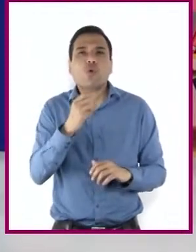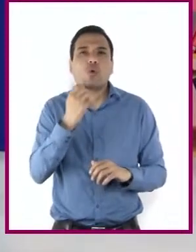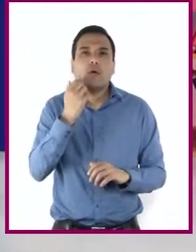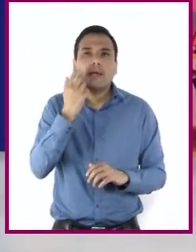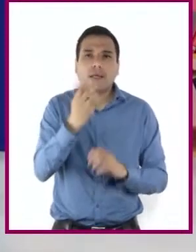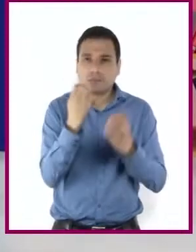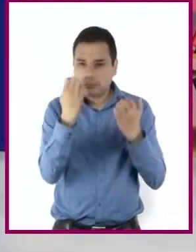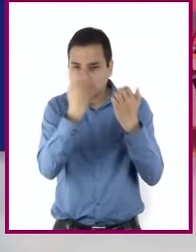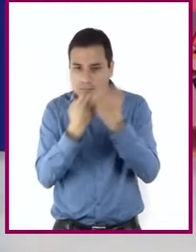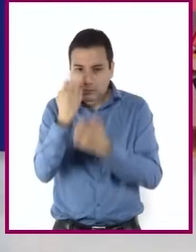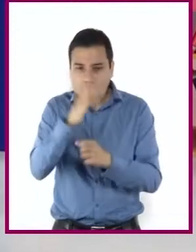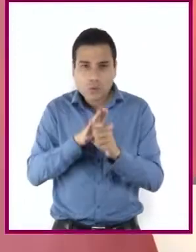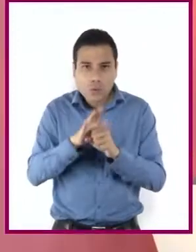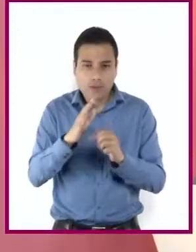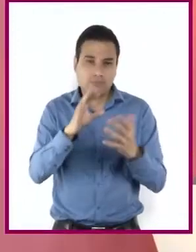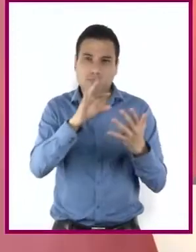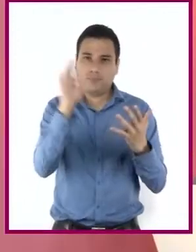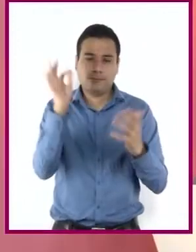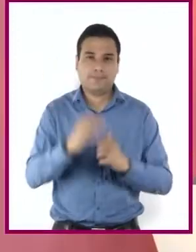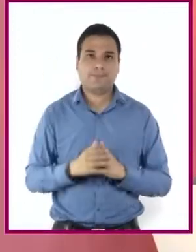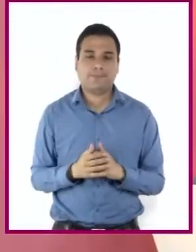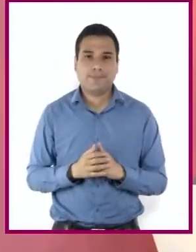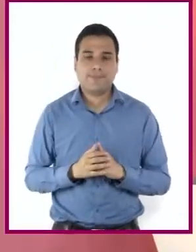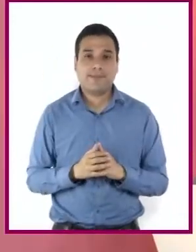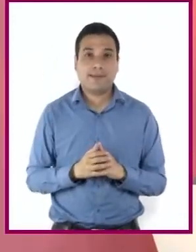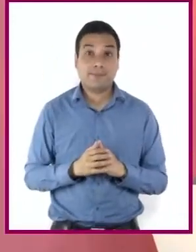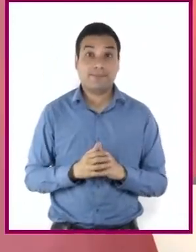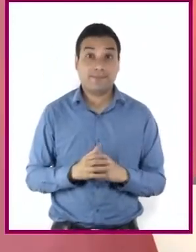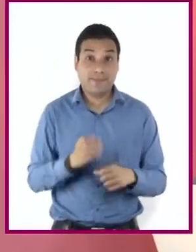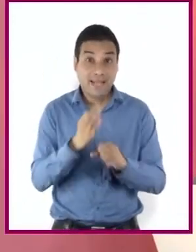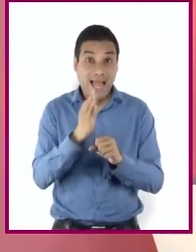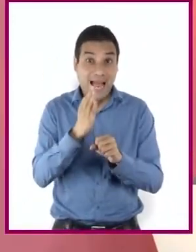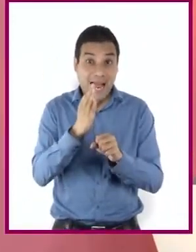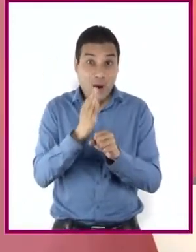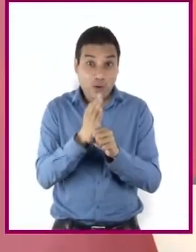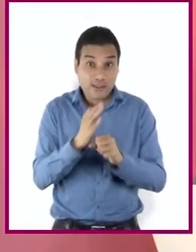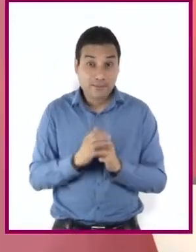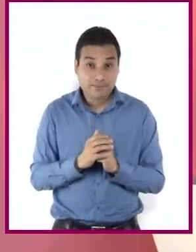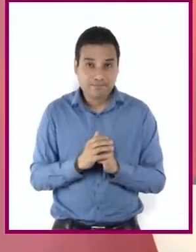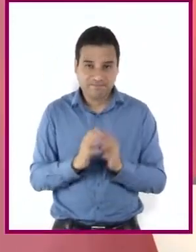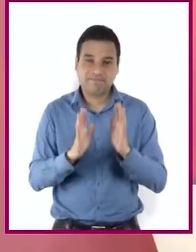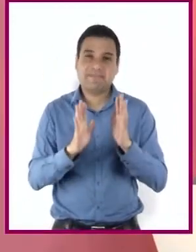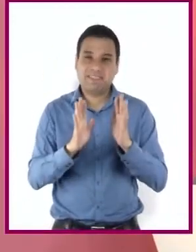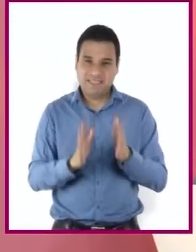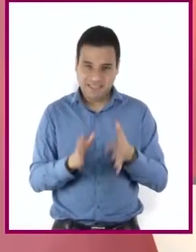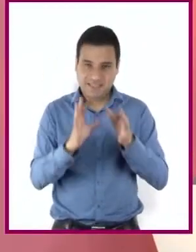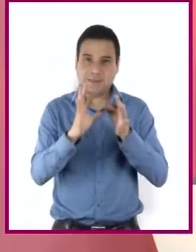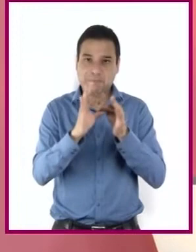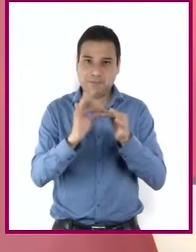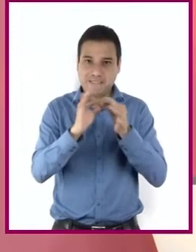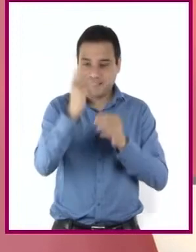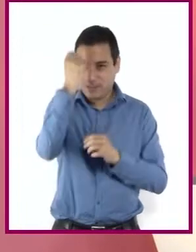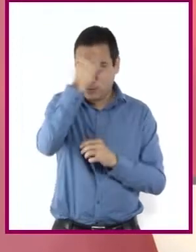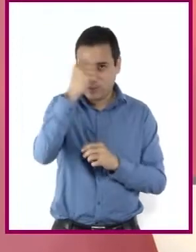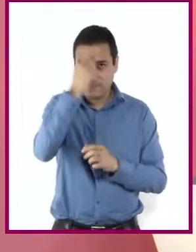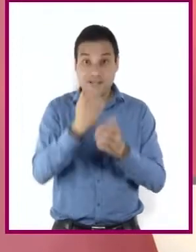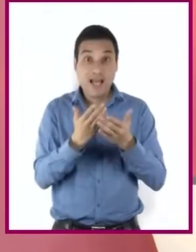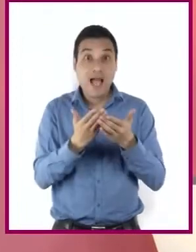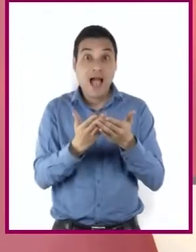quiera autoevaluar. Hasta este momento hemos repasado la teoría y ahora es momento de pasar a la